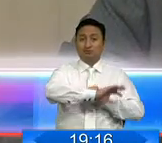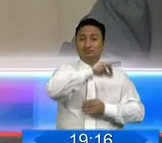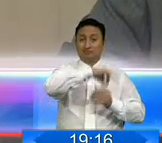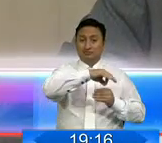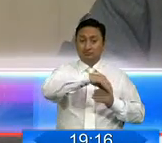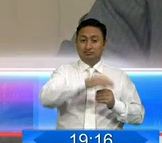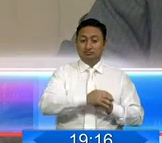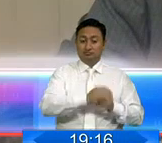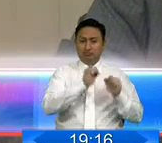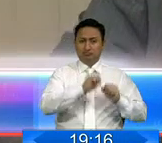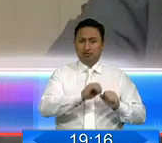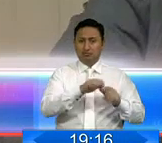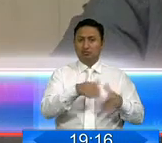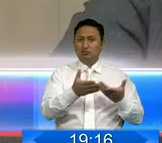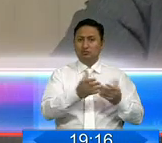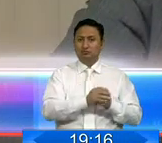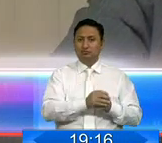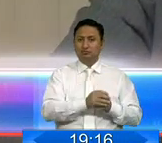través de